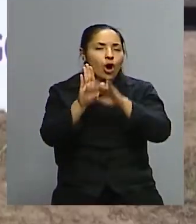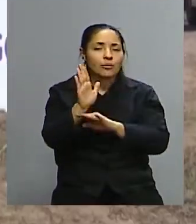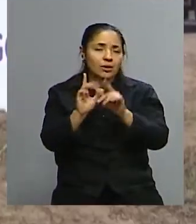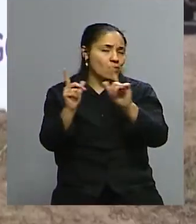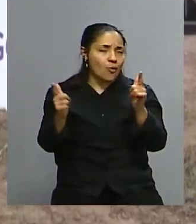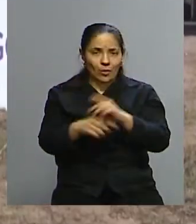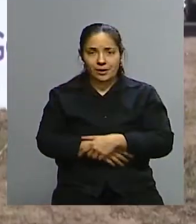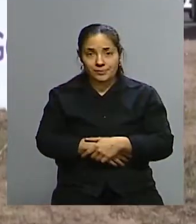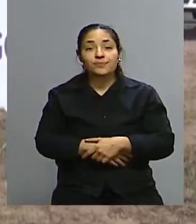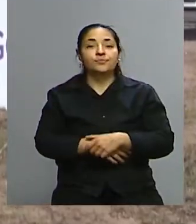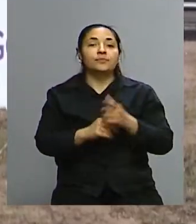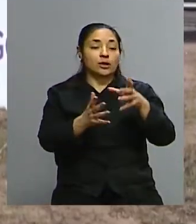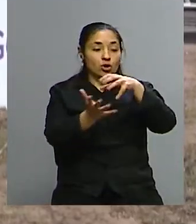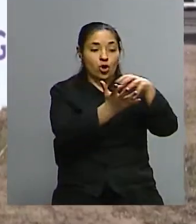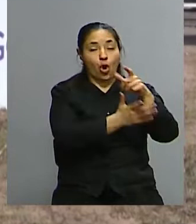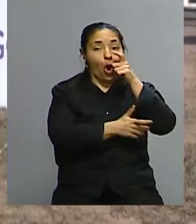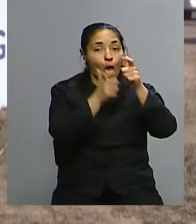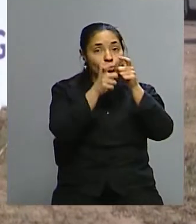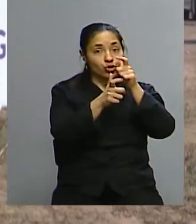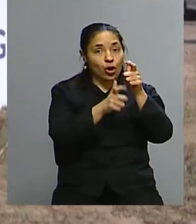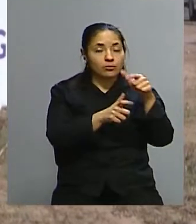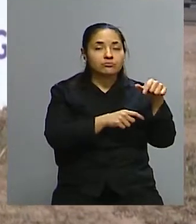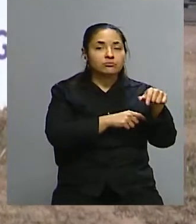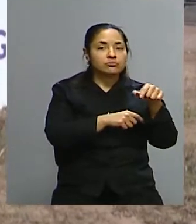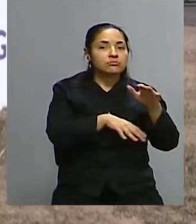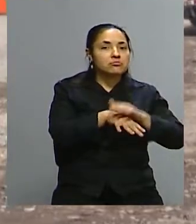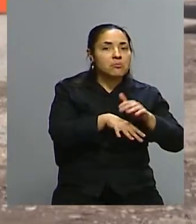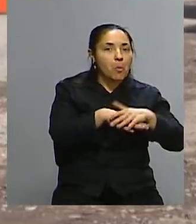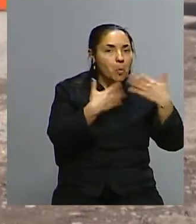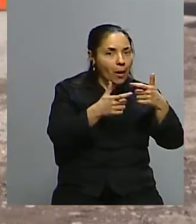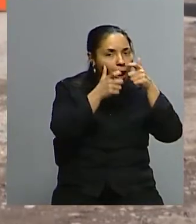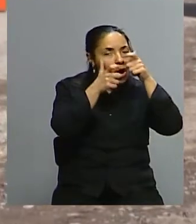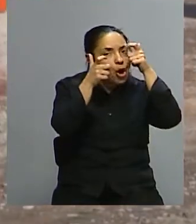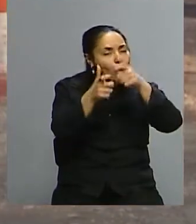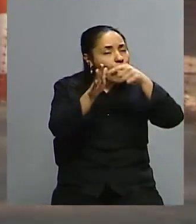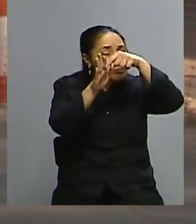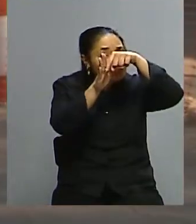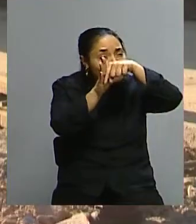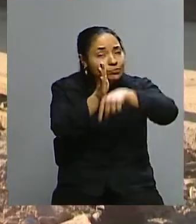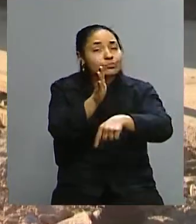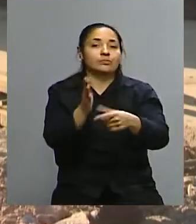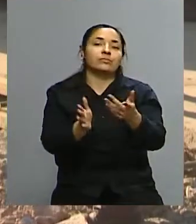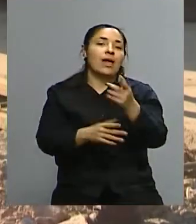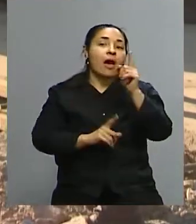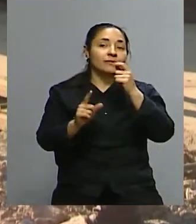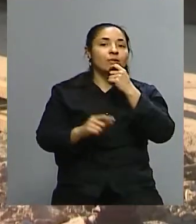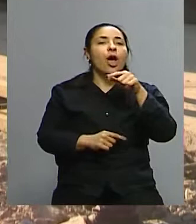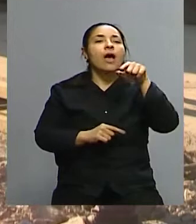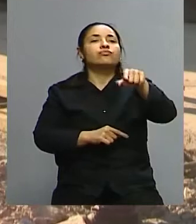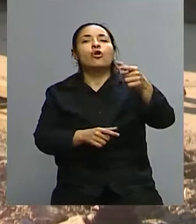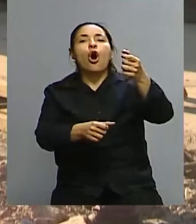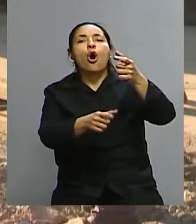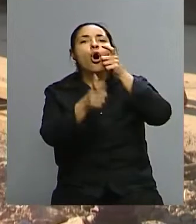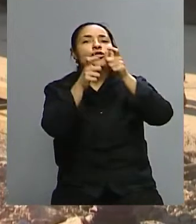que mirar estos órganos de control externo hasta dónde tienen la facultad de controlar para saber, porque a veces dicen, ¿por qué no controlo esto? Y bueno, porque a veces